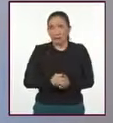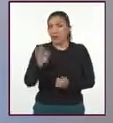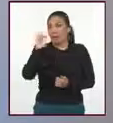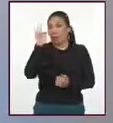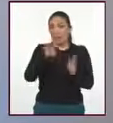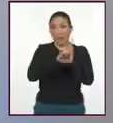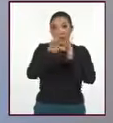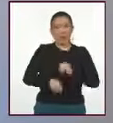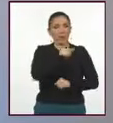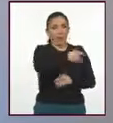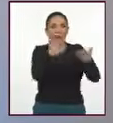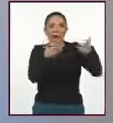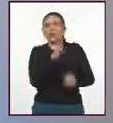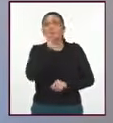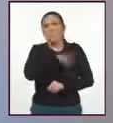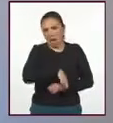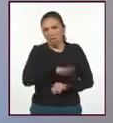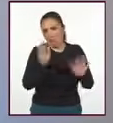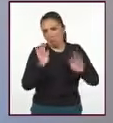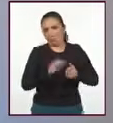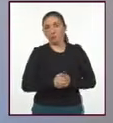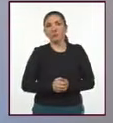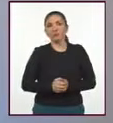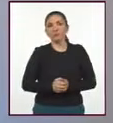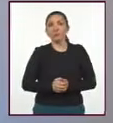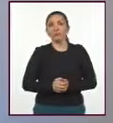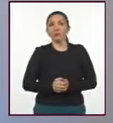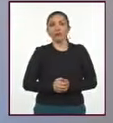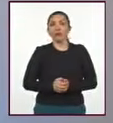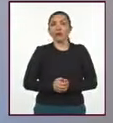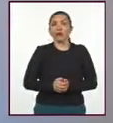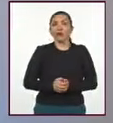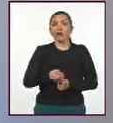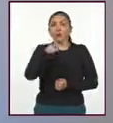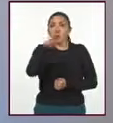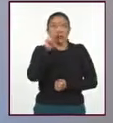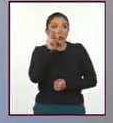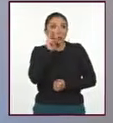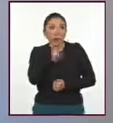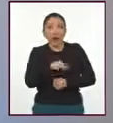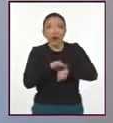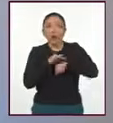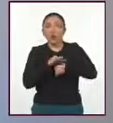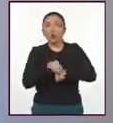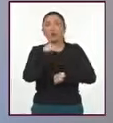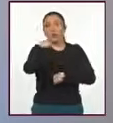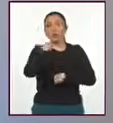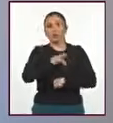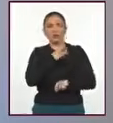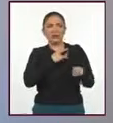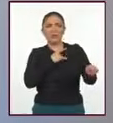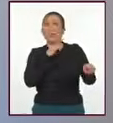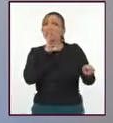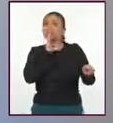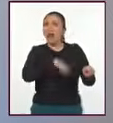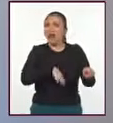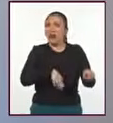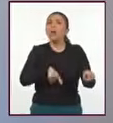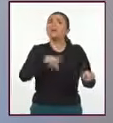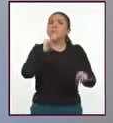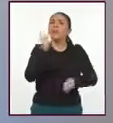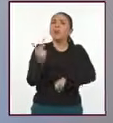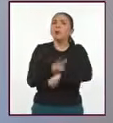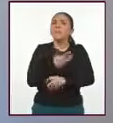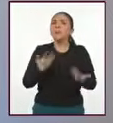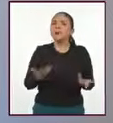hizo algo incorrecto, pues está bien, de alguna forma hasta uno puede decir pues es de los buenos. Sin embargo, ¿qué es lo que ocurre?